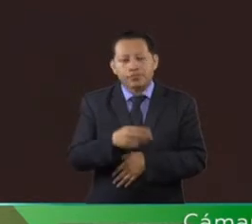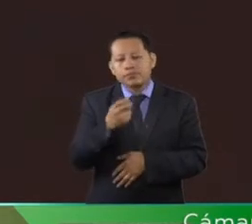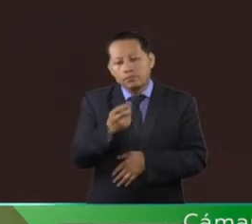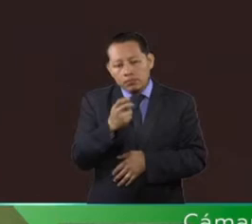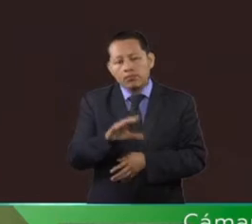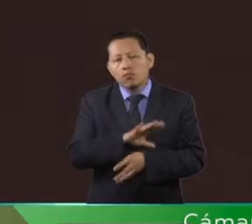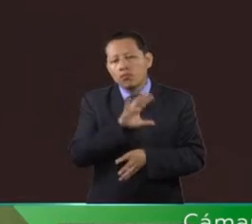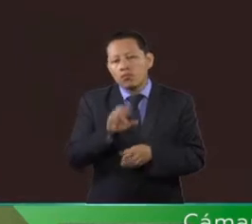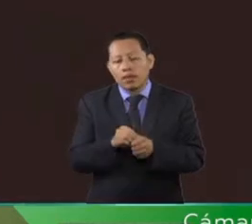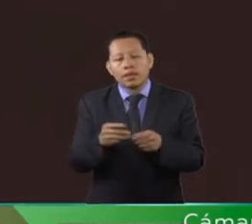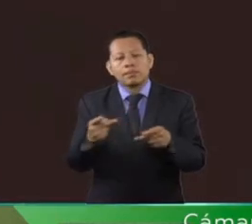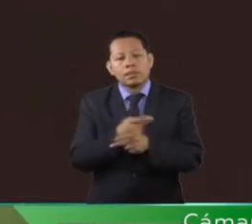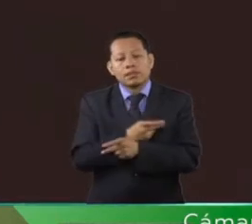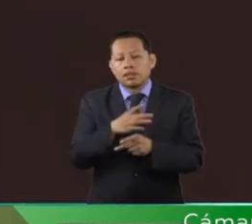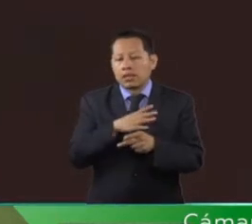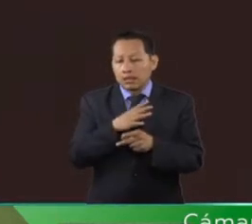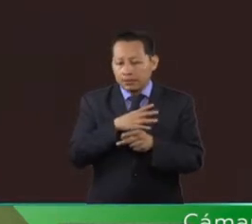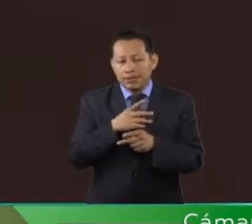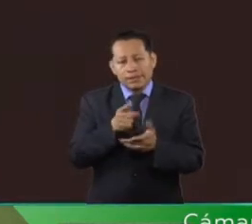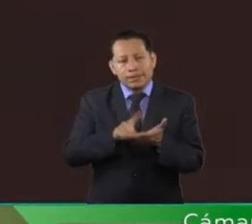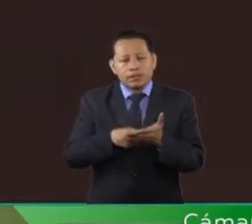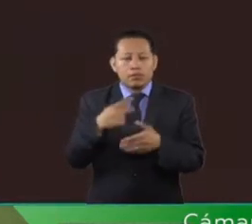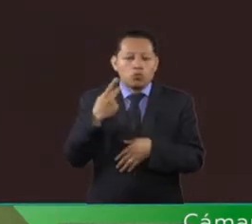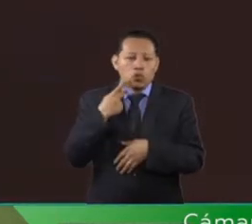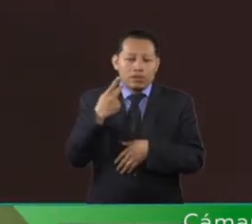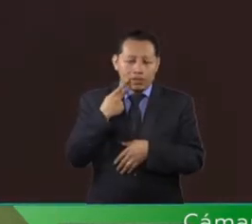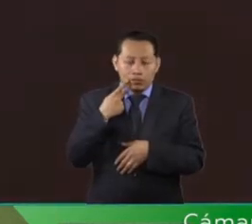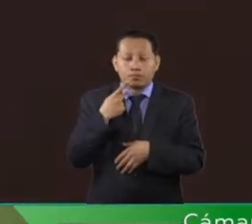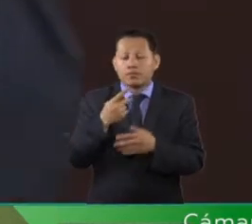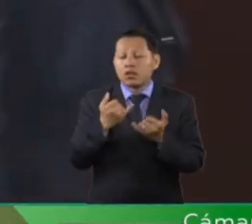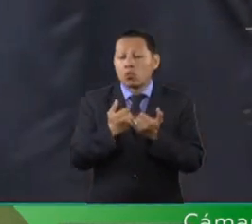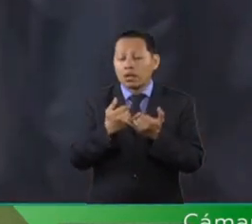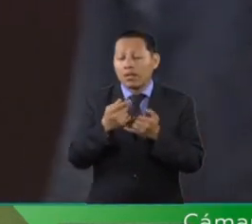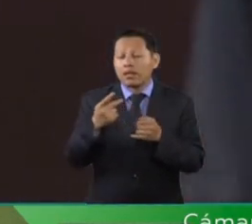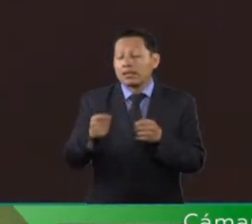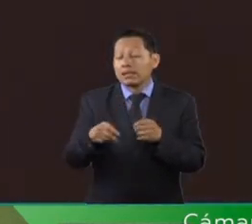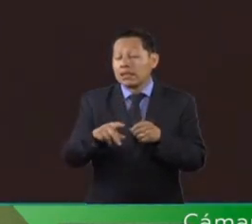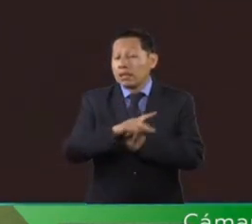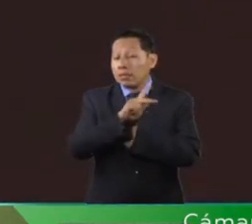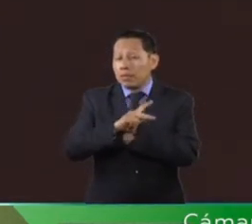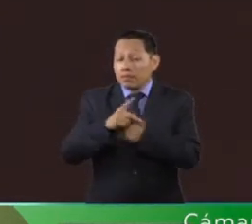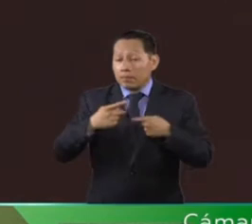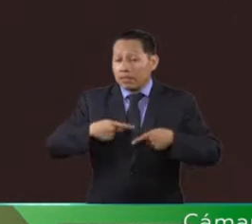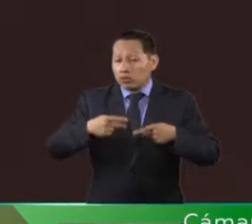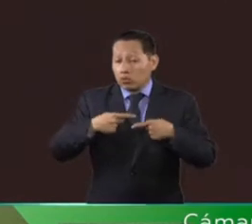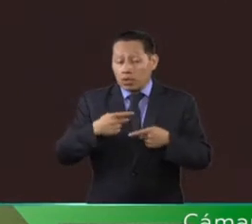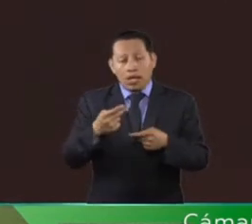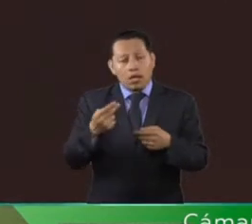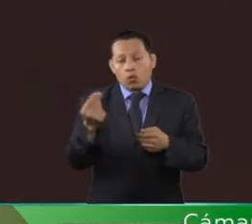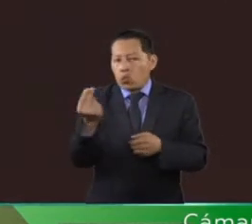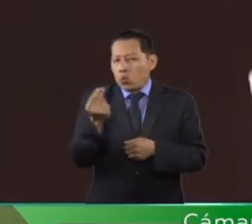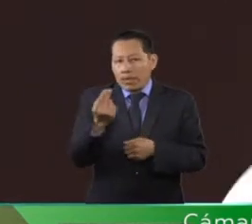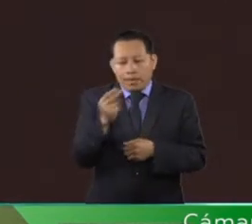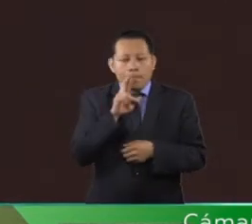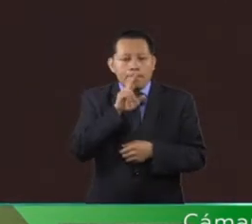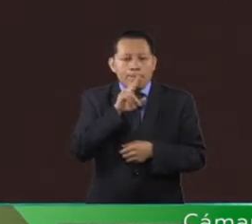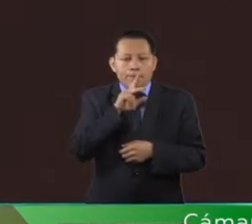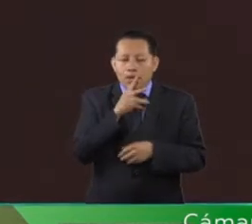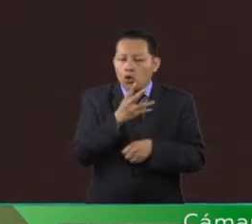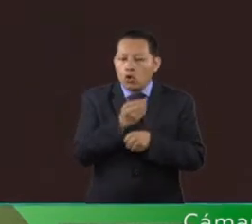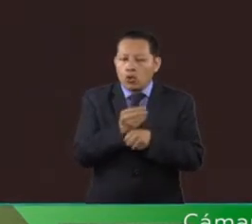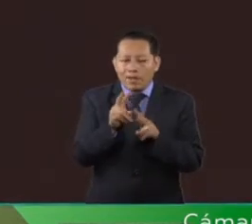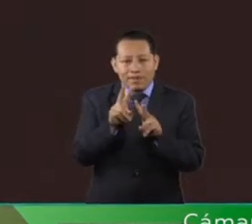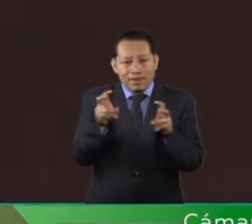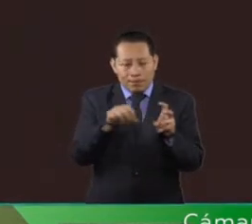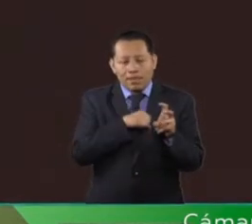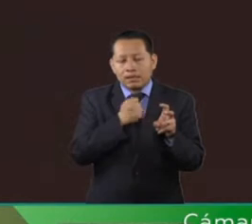en un trasfondo político. Se ha ignorado el reclamo de un país al que le urge una mejora inmediata en el